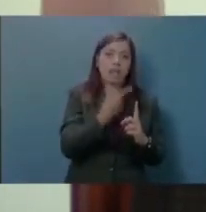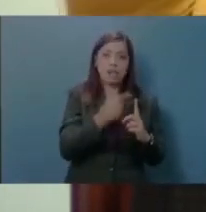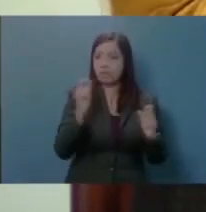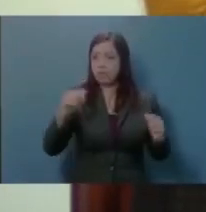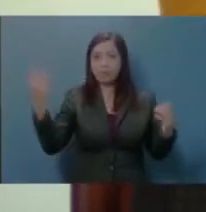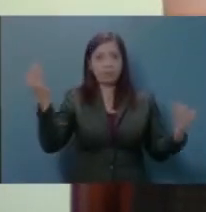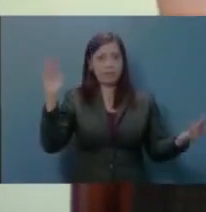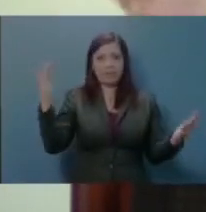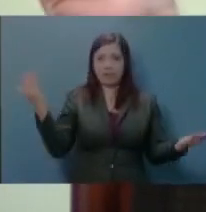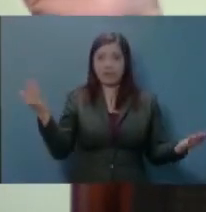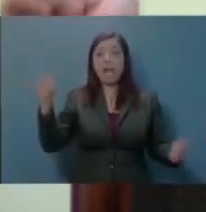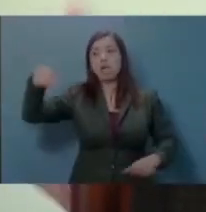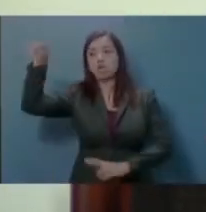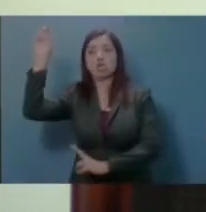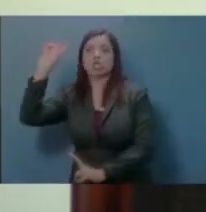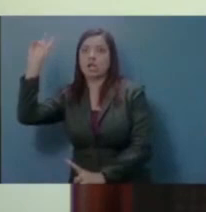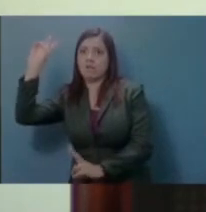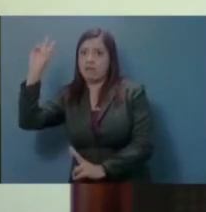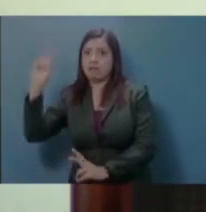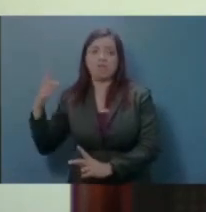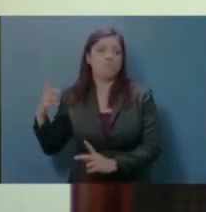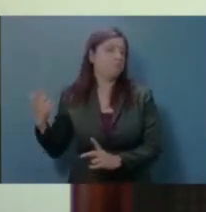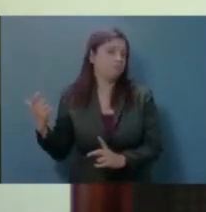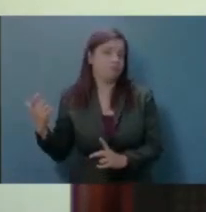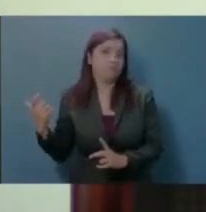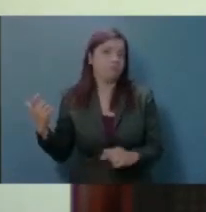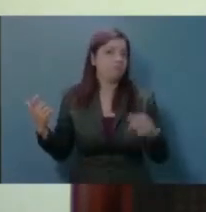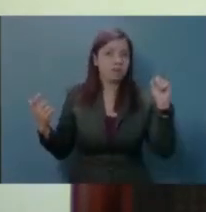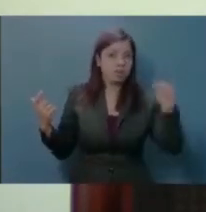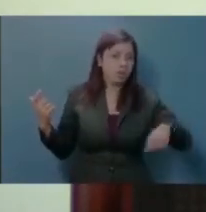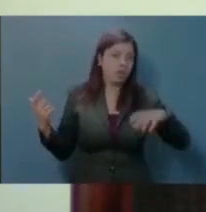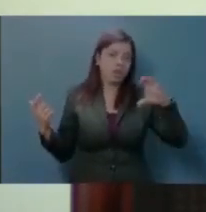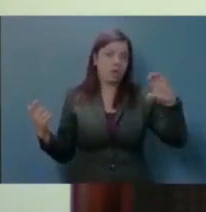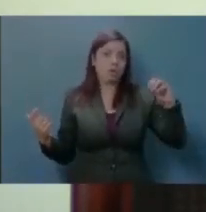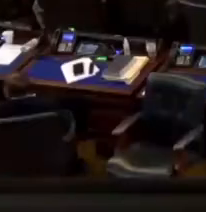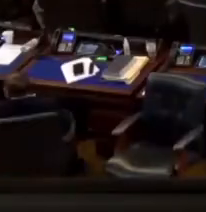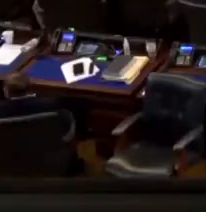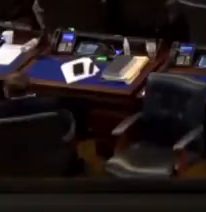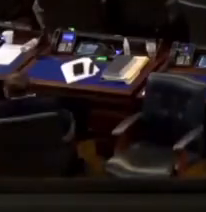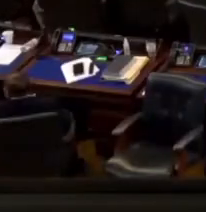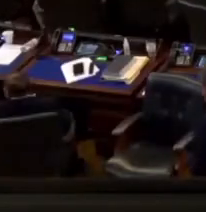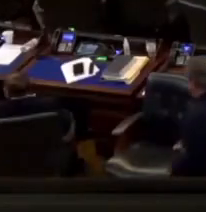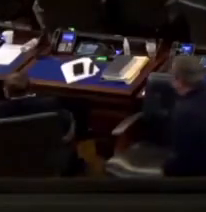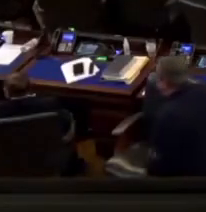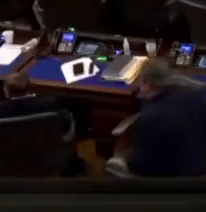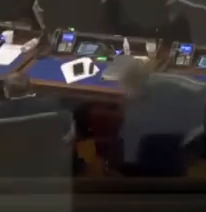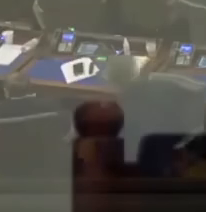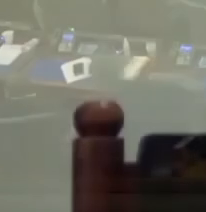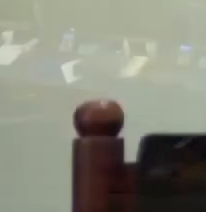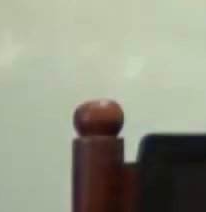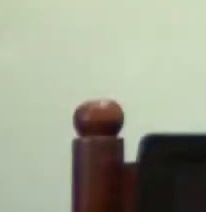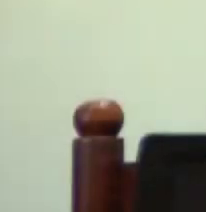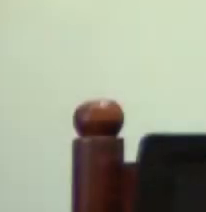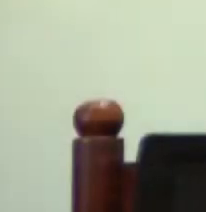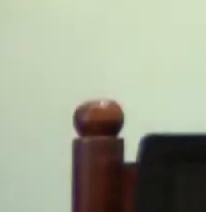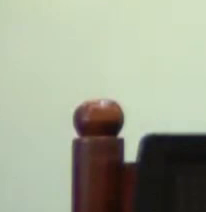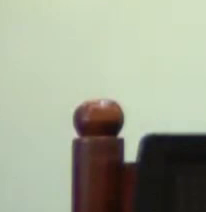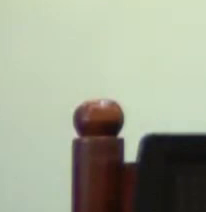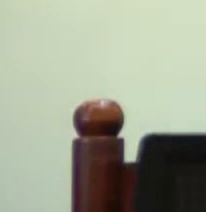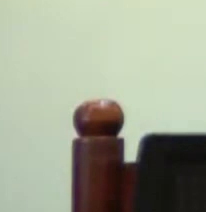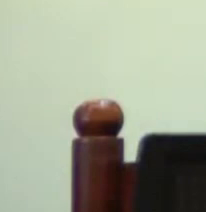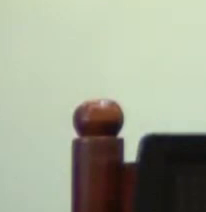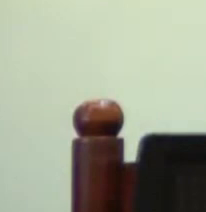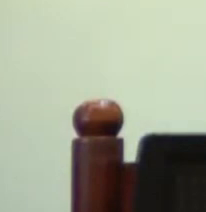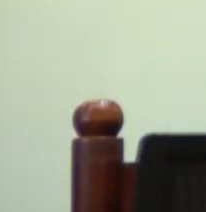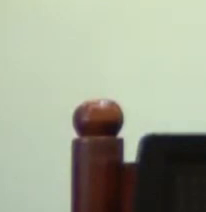no podemos comparar San Salvador con Macarán, por ejemplo. Solamente quería finalizar